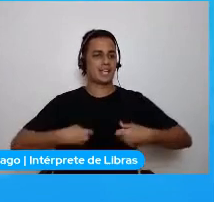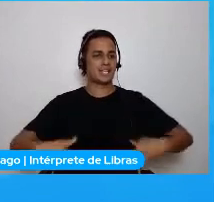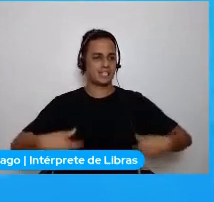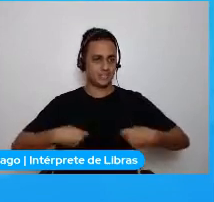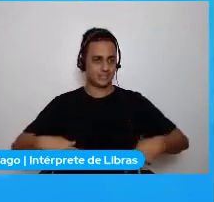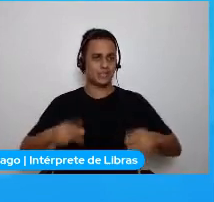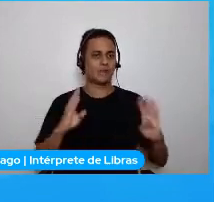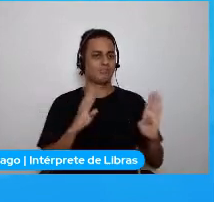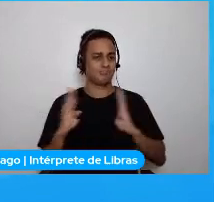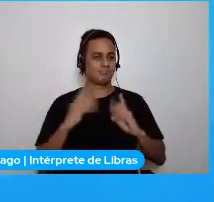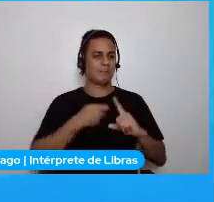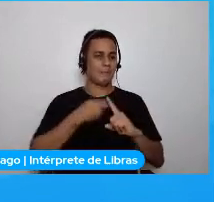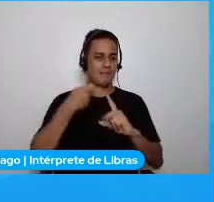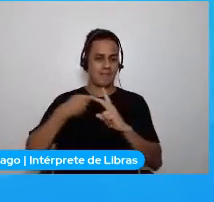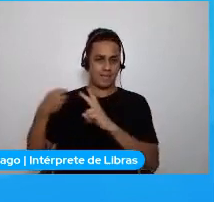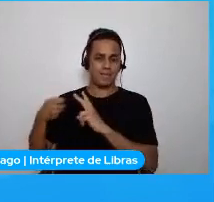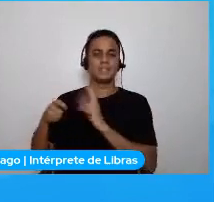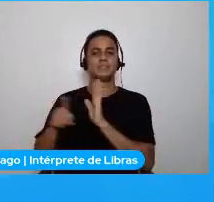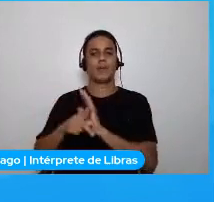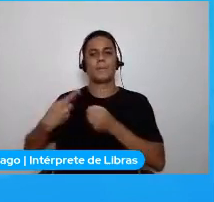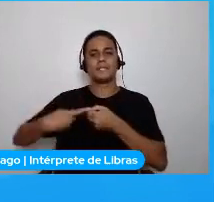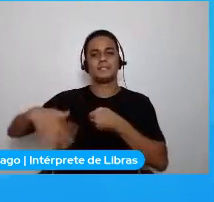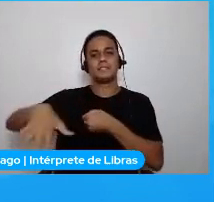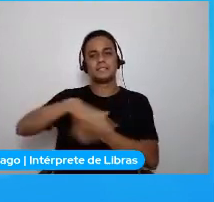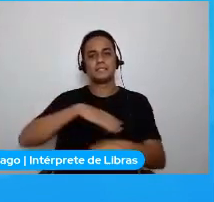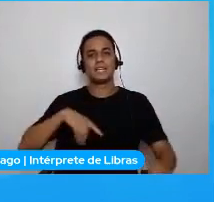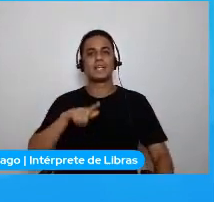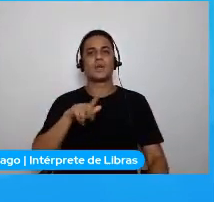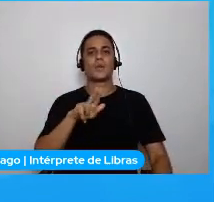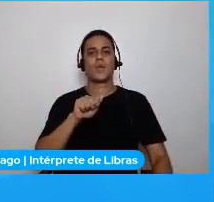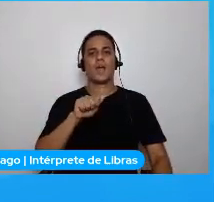los meses de emergencia. El 20%, o sea,